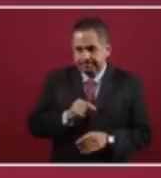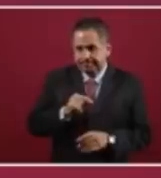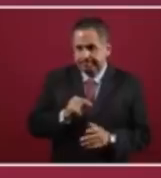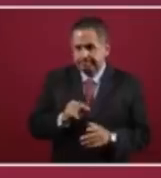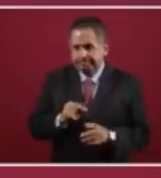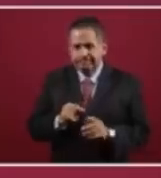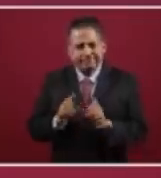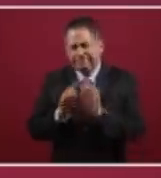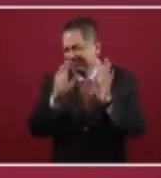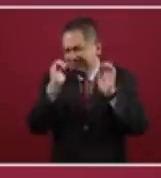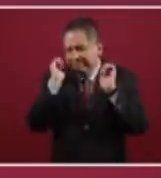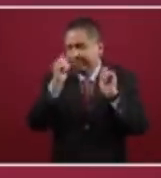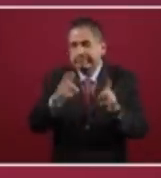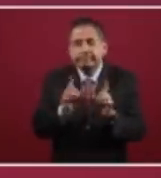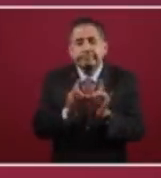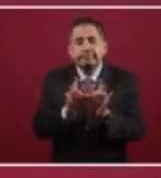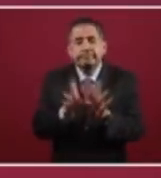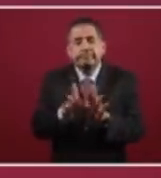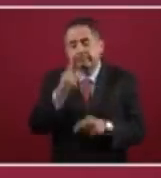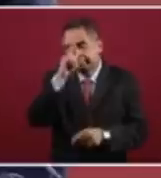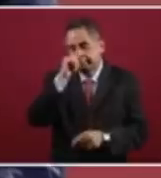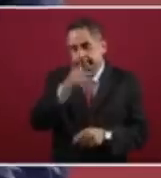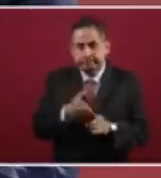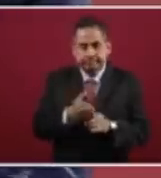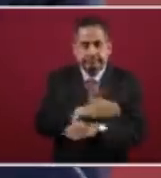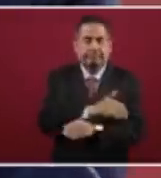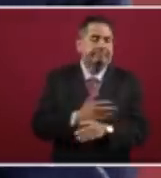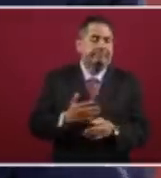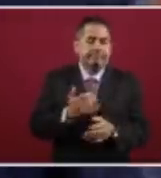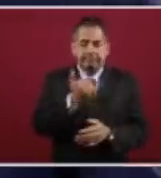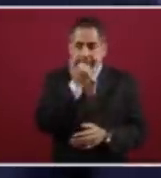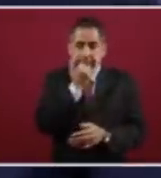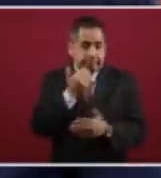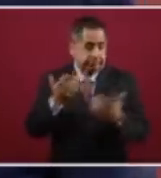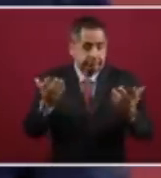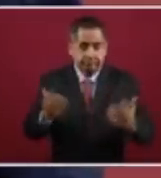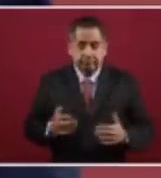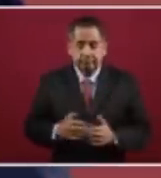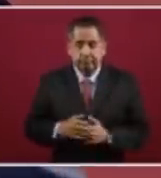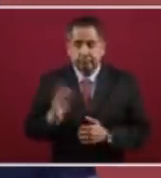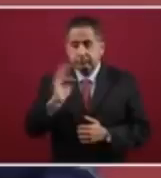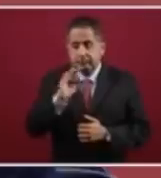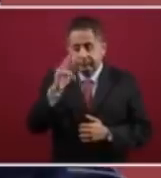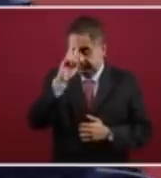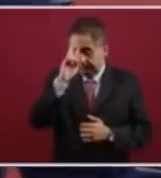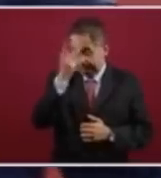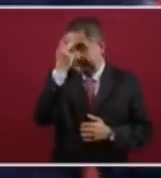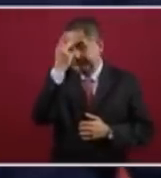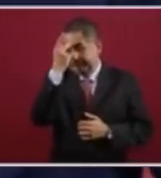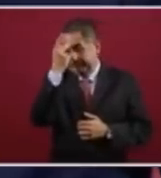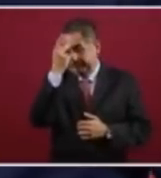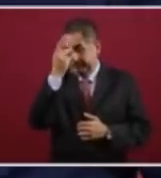por alguna razón, viene un mareo,